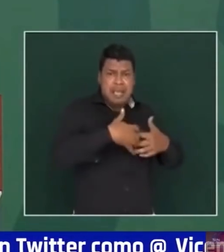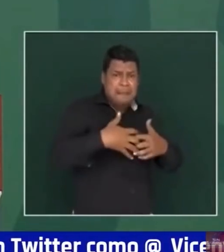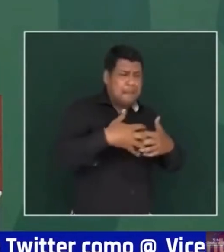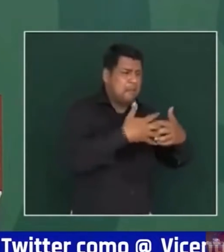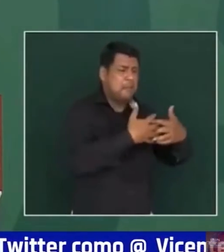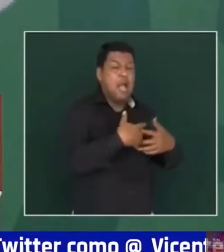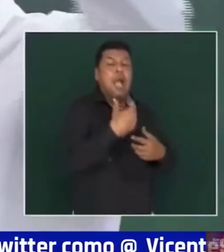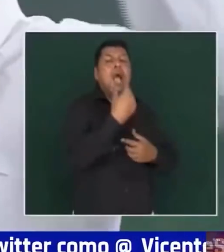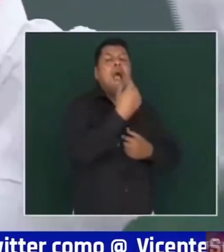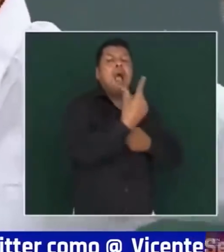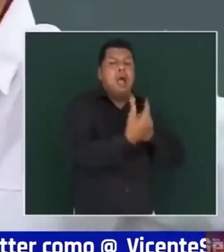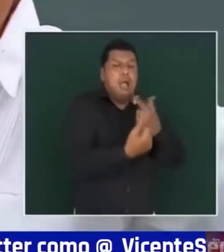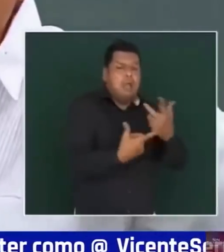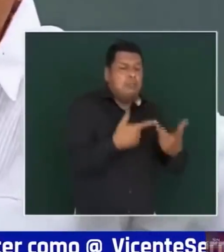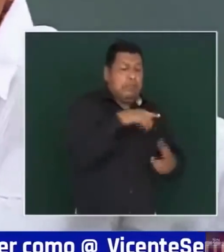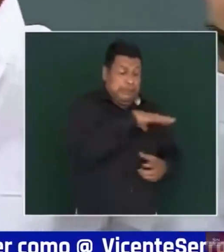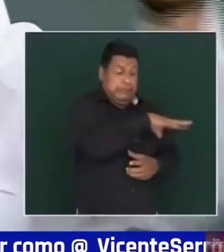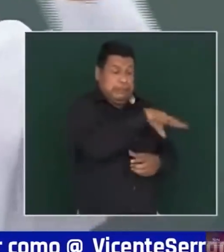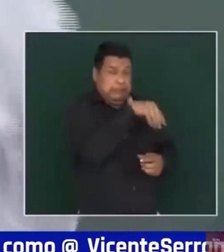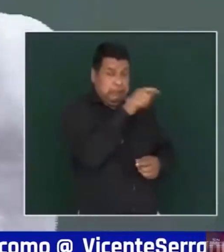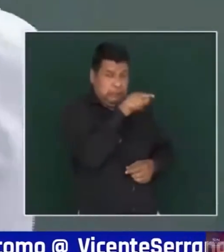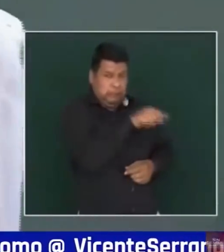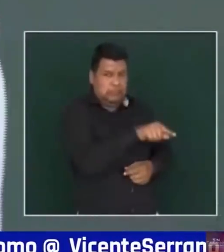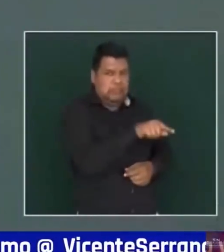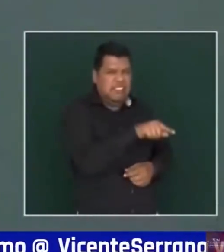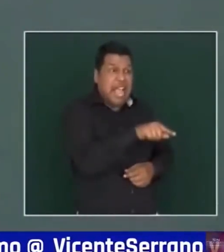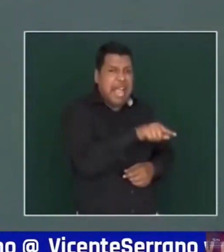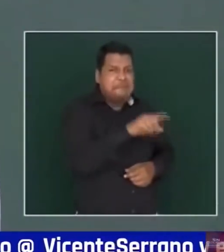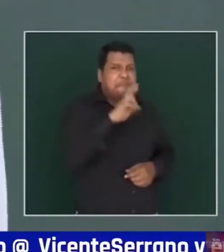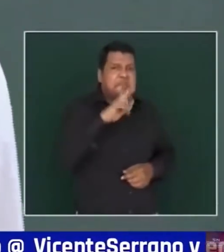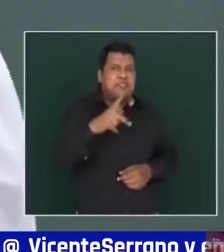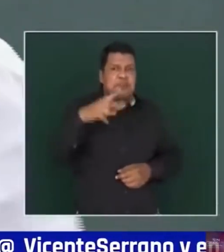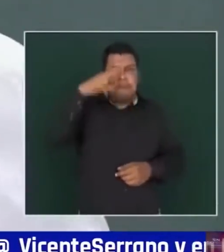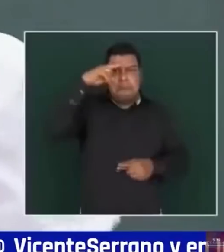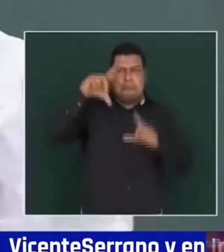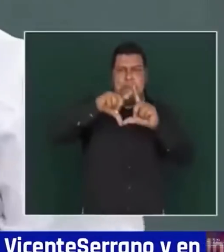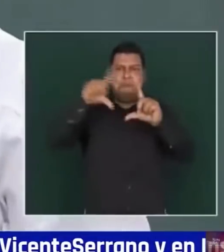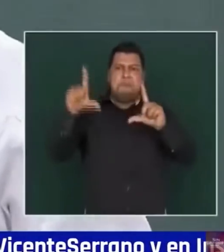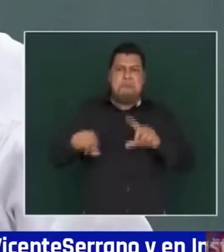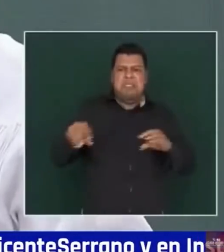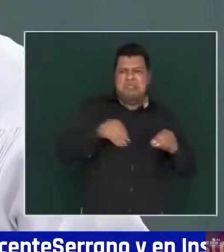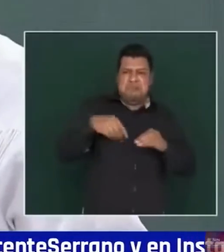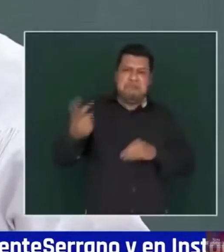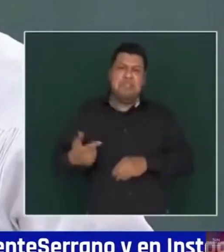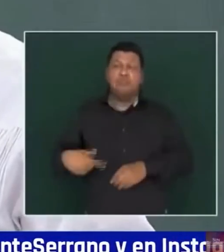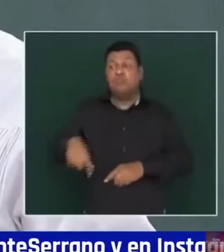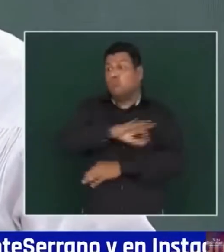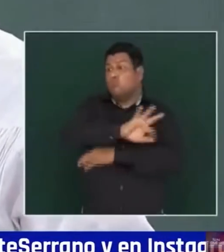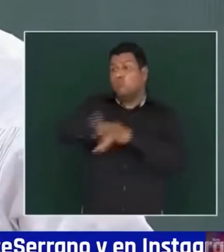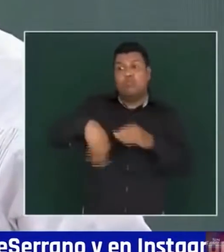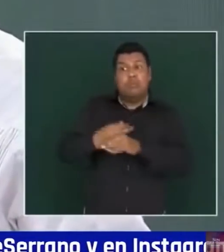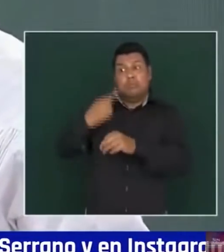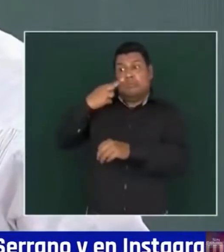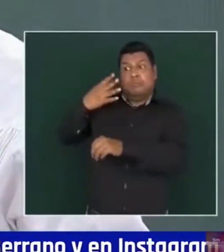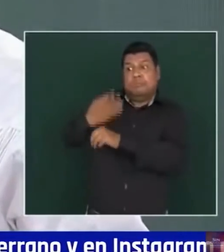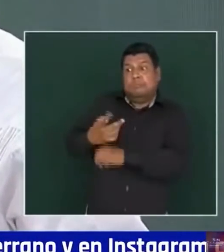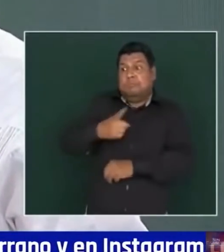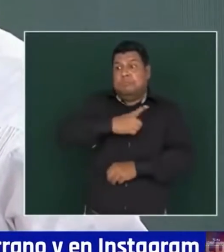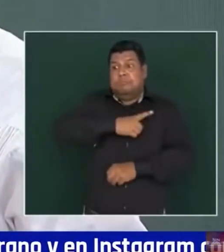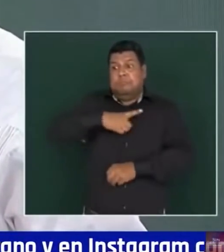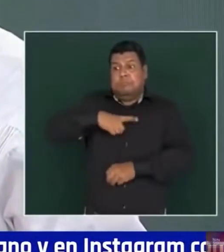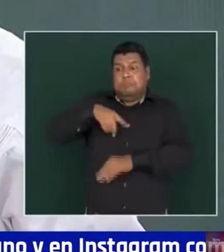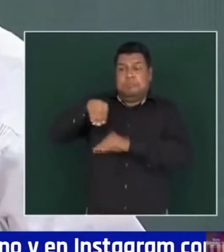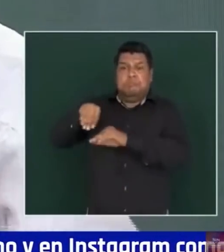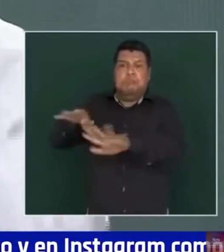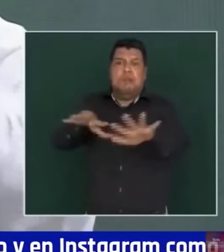vemos los 100 compromisos con la nación que hizo en el Zócalo de la capital mexicana, pues